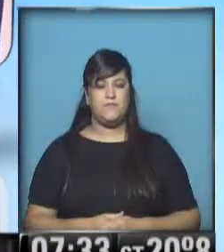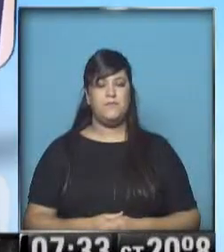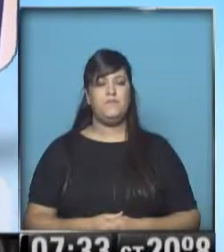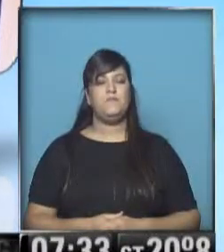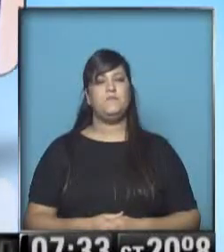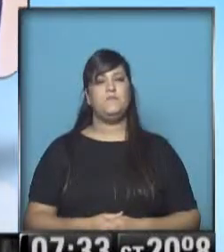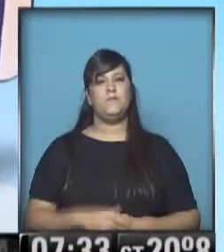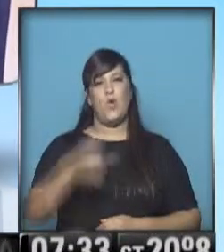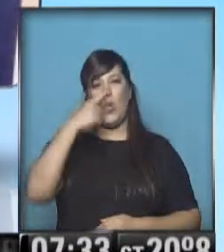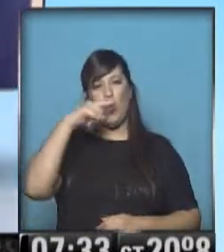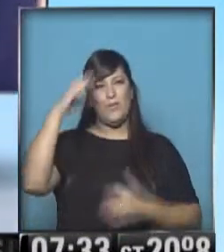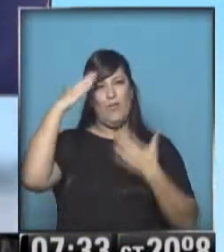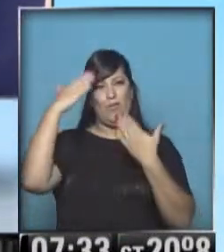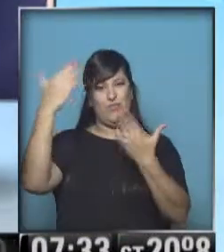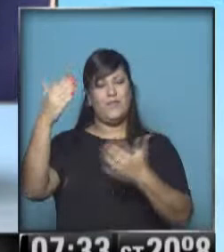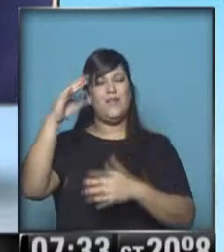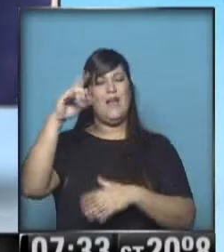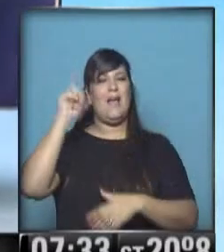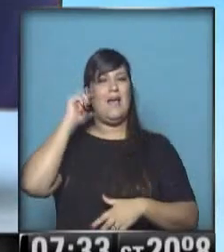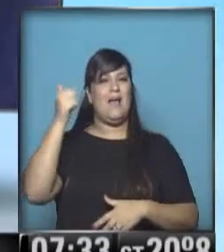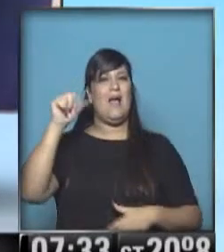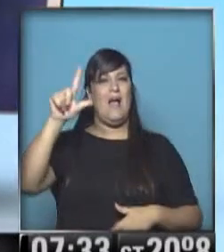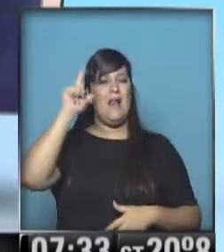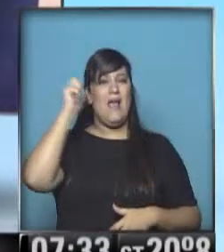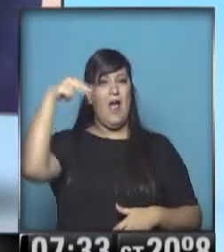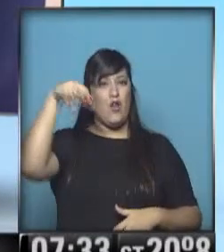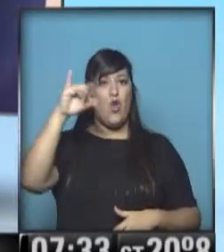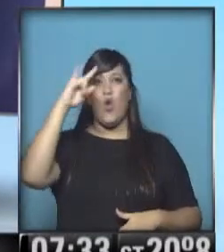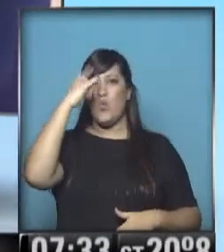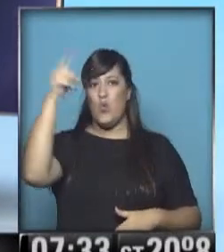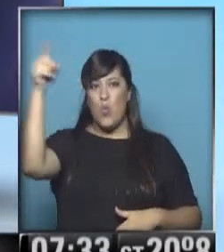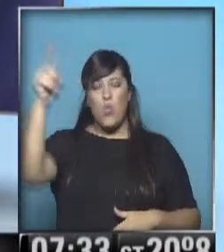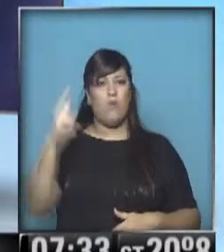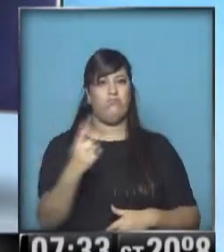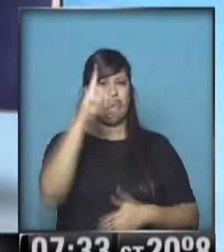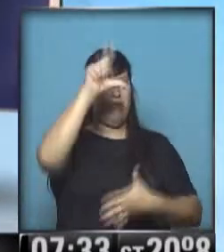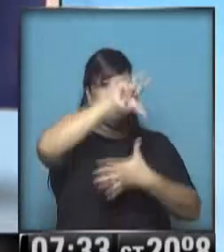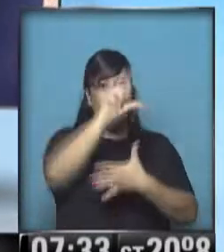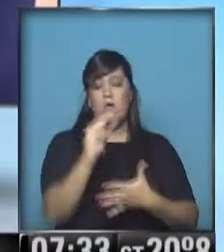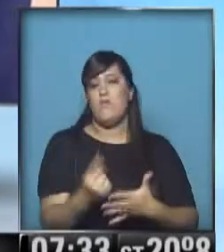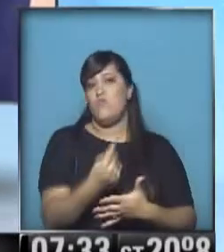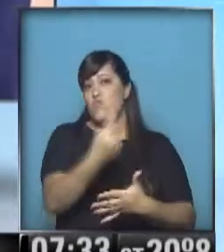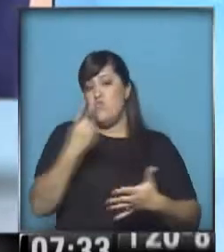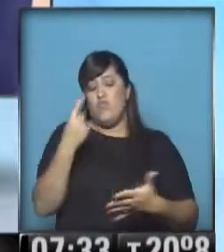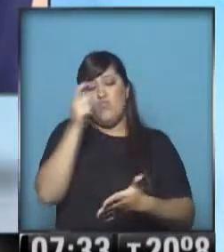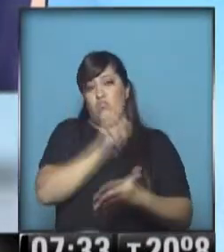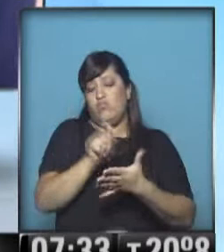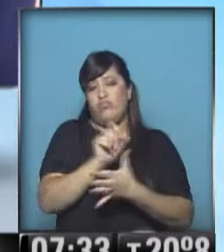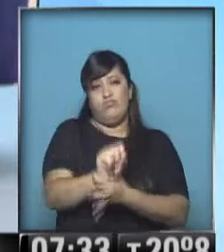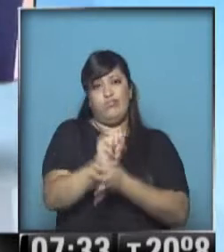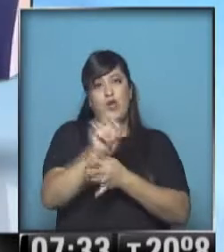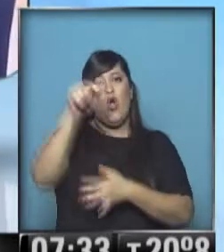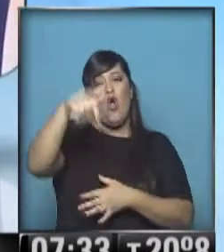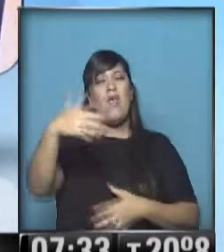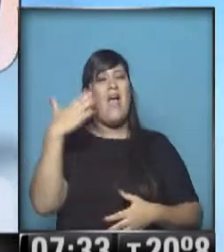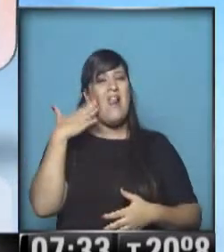Último adiós a Galeano en Uruguay. Eduardo Galeano, considerado uno de los principales escritores de Latinoamérica, será despedido esta